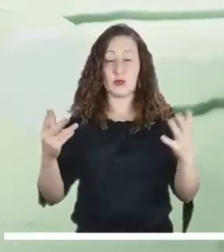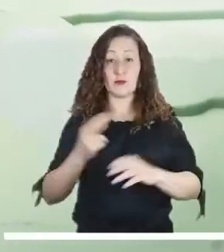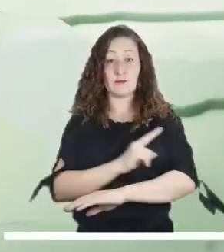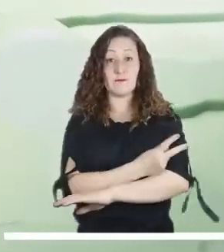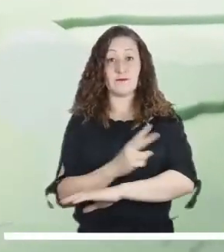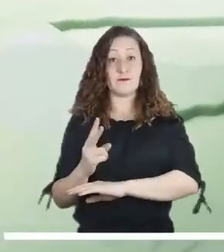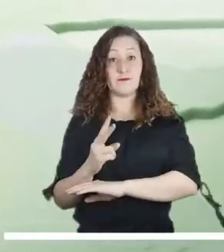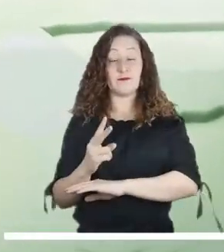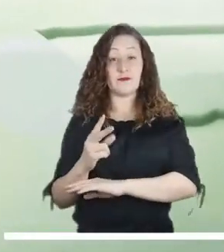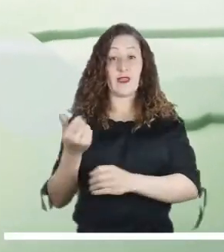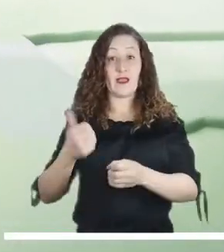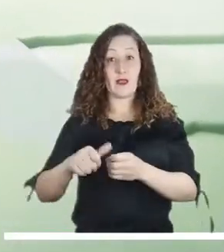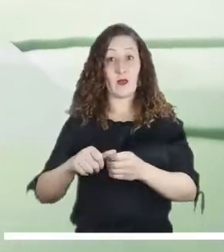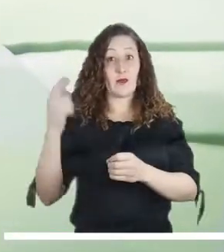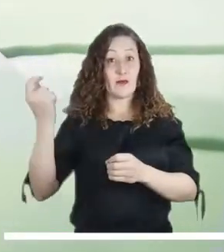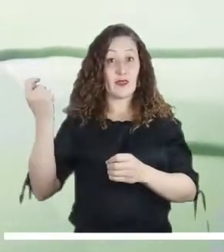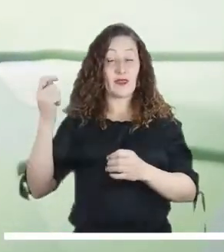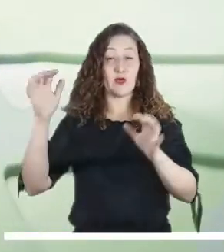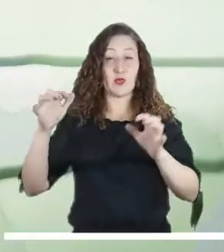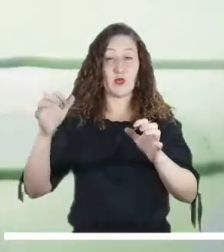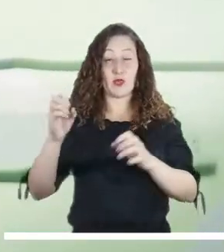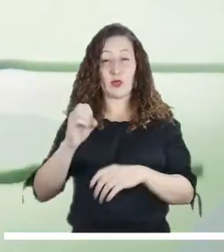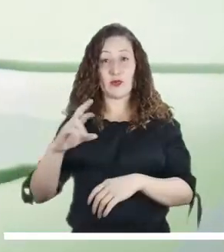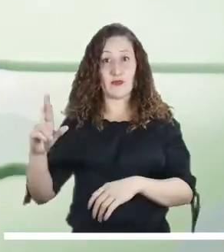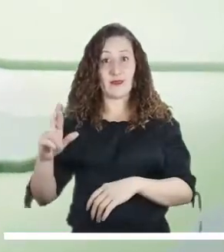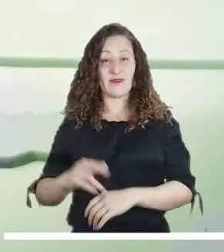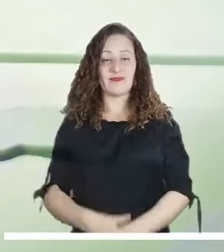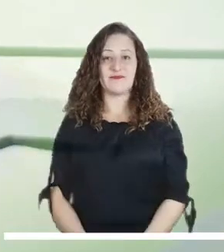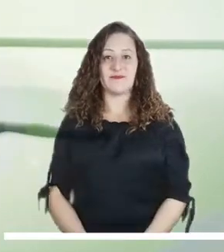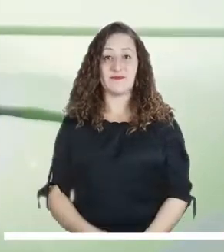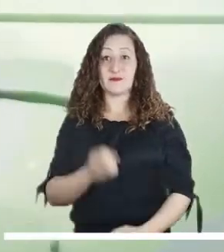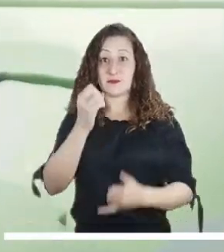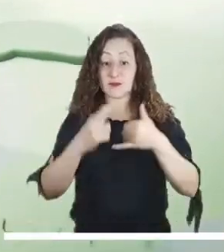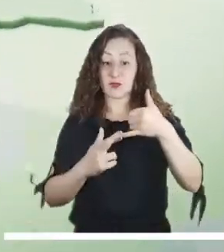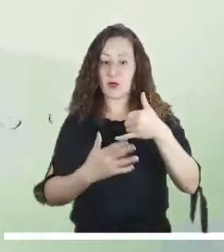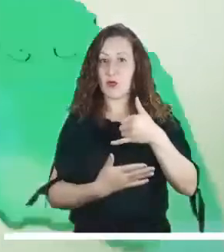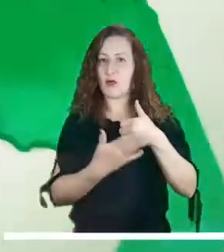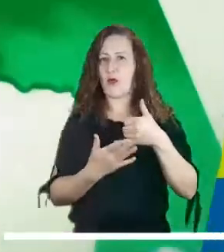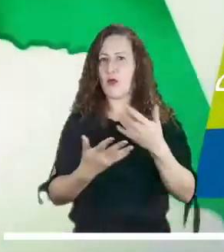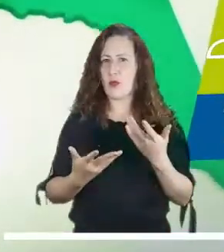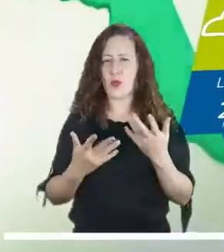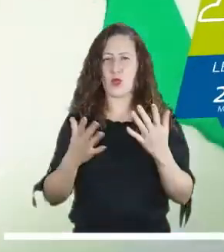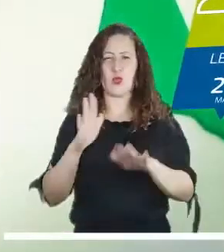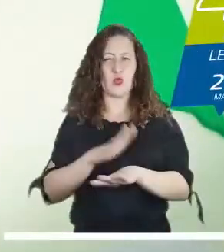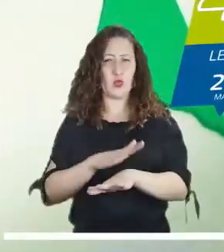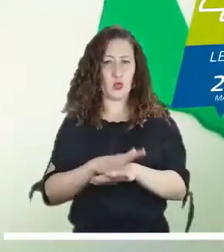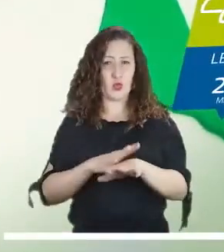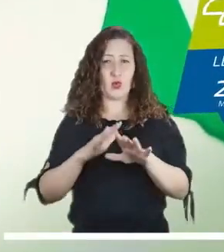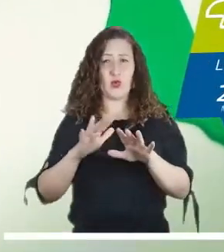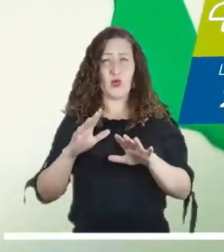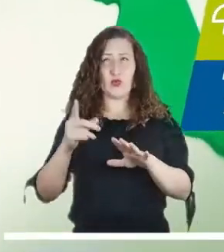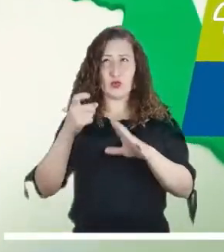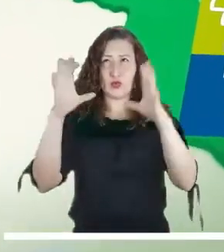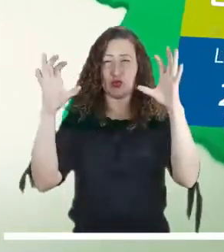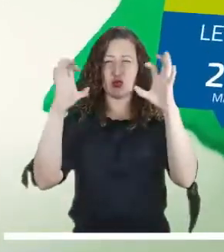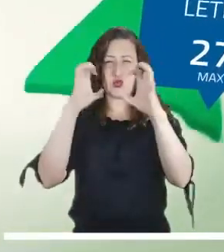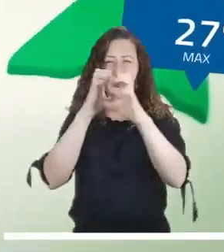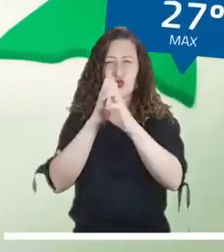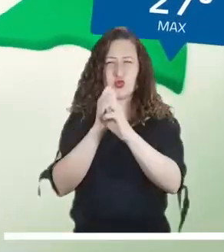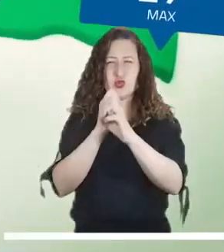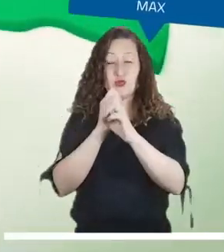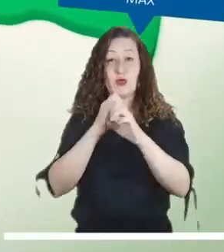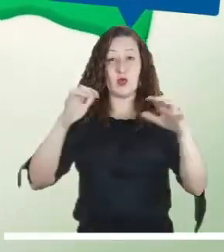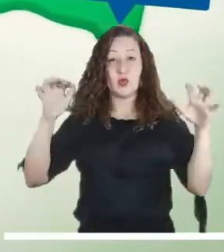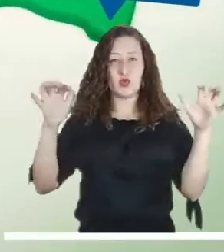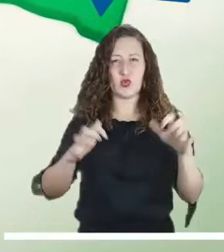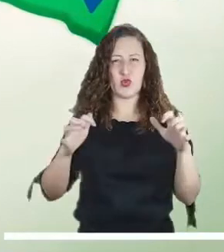parcialmente nublado, con lluvias en Vichada y en el oriente de Arauca y Meta. Mientras tanto, en el sur del país se estima una tarde gris, donde